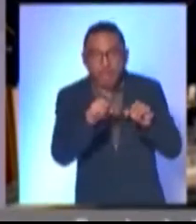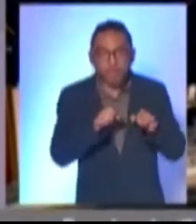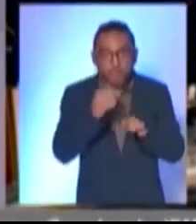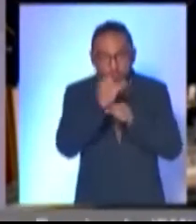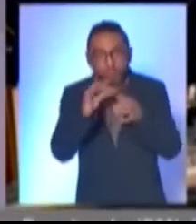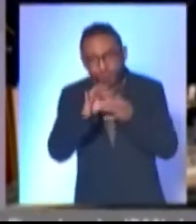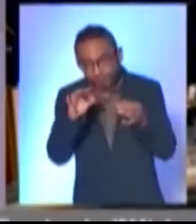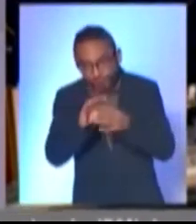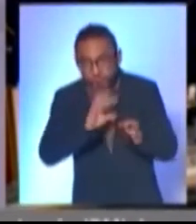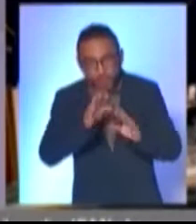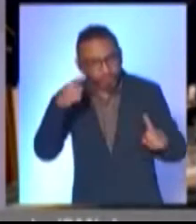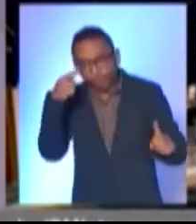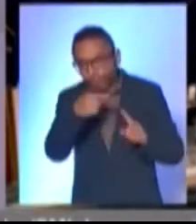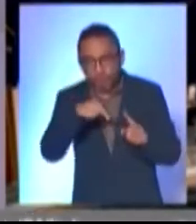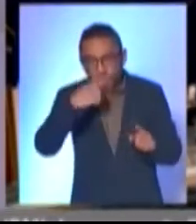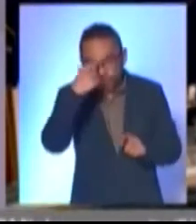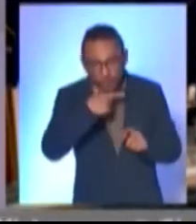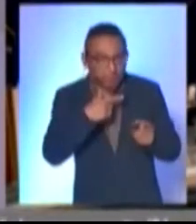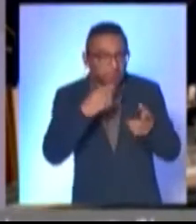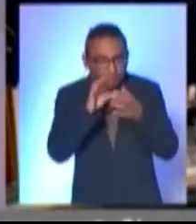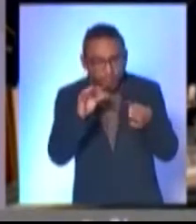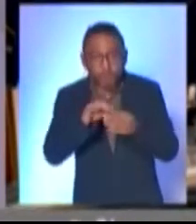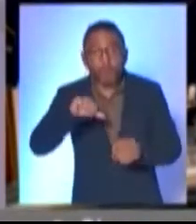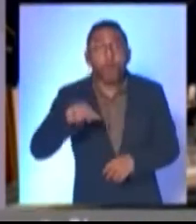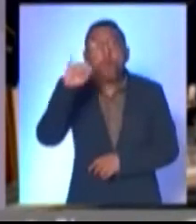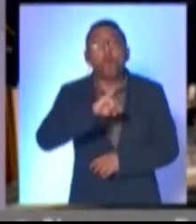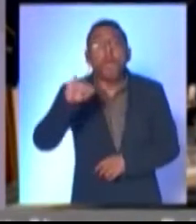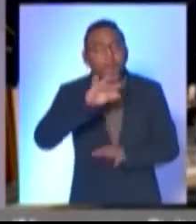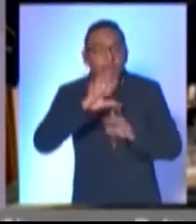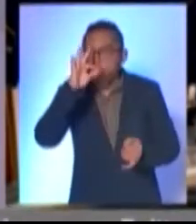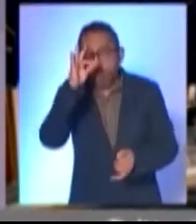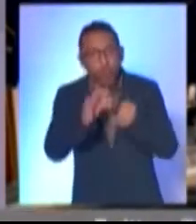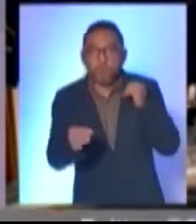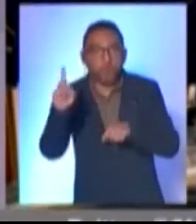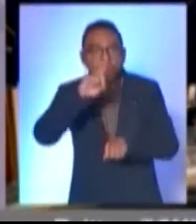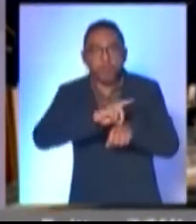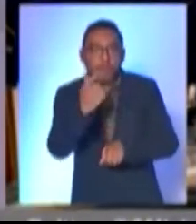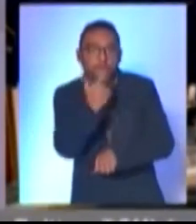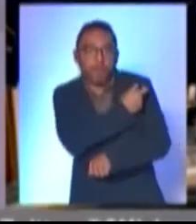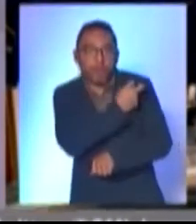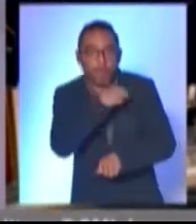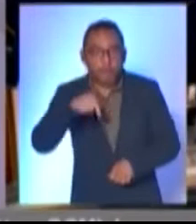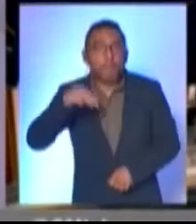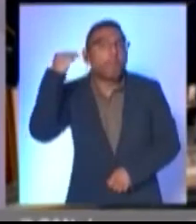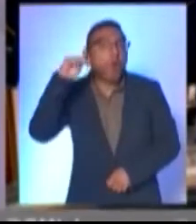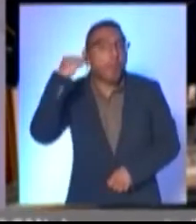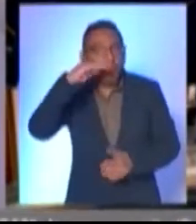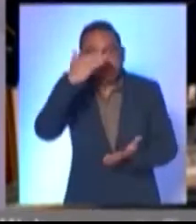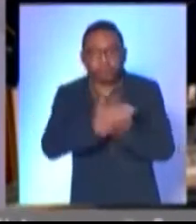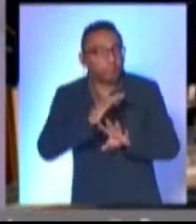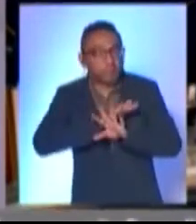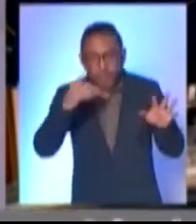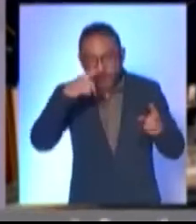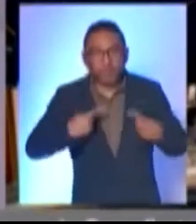lleno a lo que le hemos preparado para esta noche. El día de hoy, este jueves, fue el último día de vacunación en el municipio de Morelia de la primera dosis para